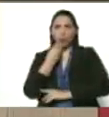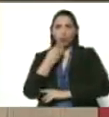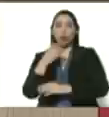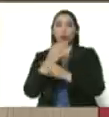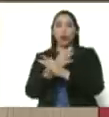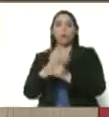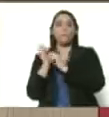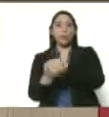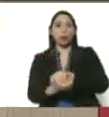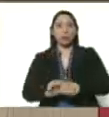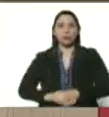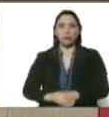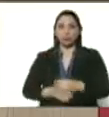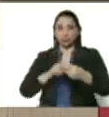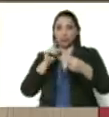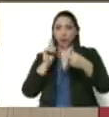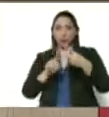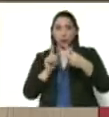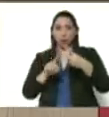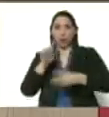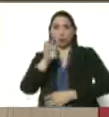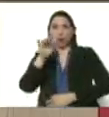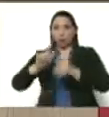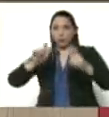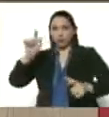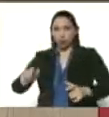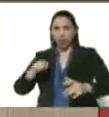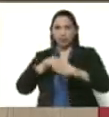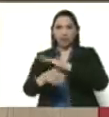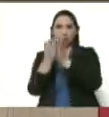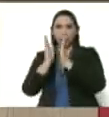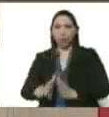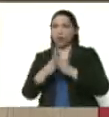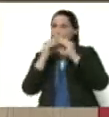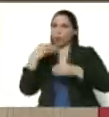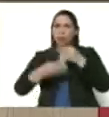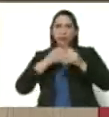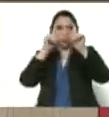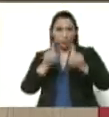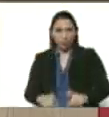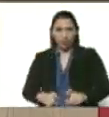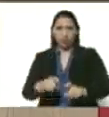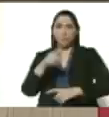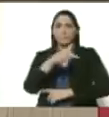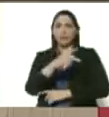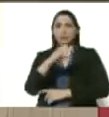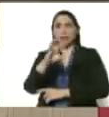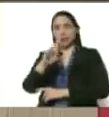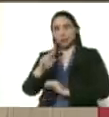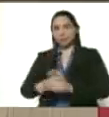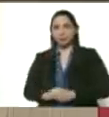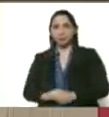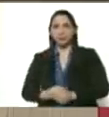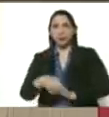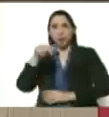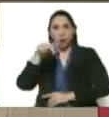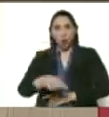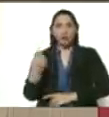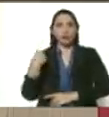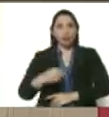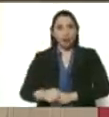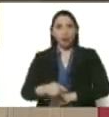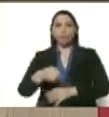jugadores de béisbol y 4 del personal de la academia. A todos se les aplicó la prueba molecular y hoy tenemos